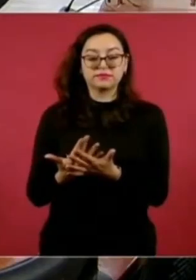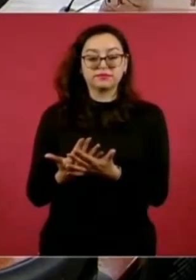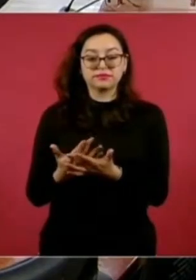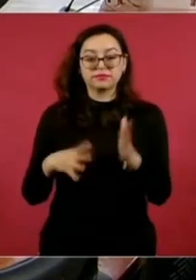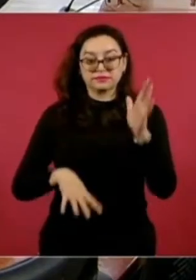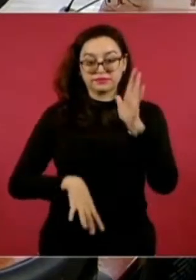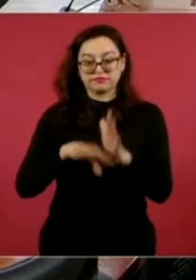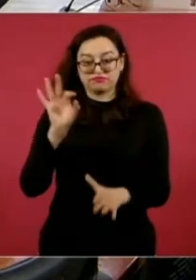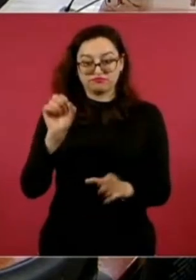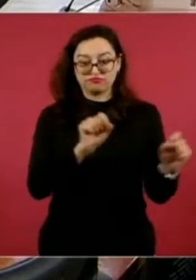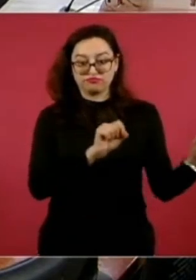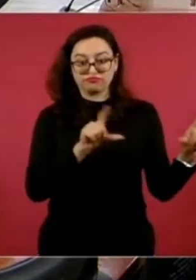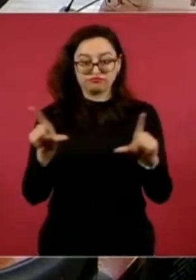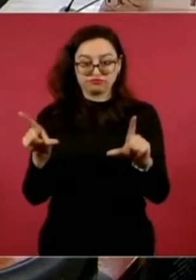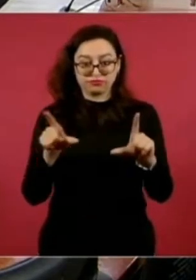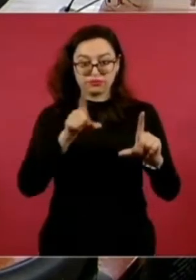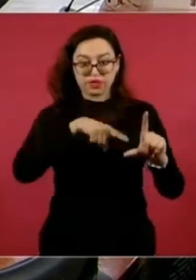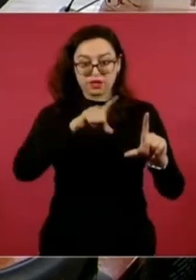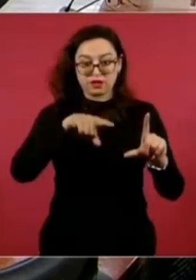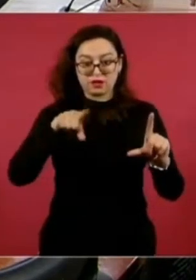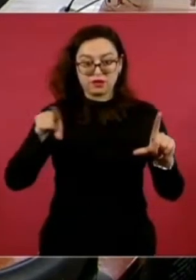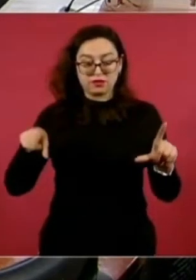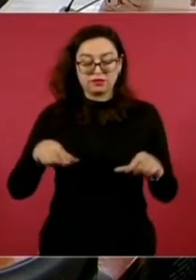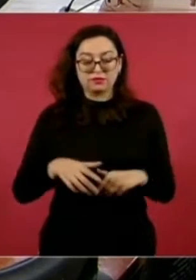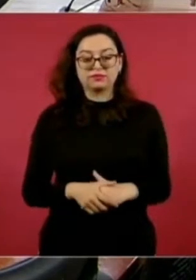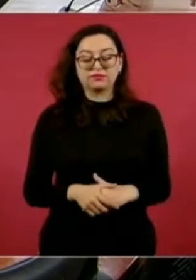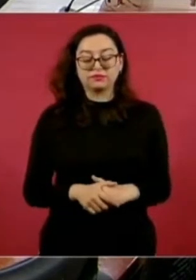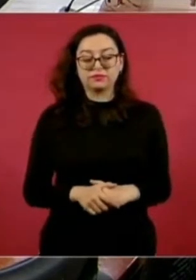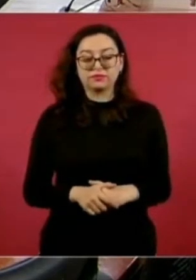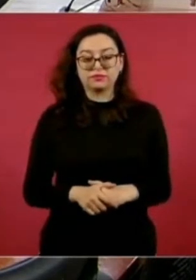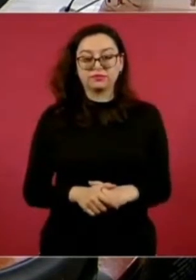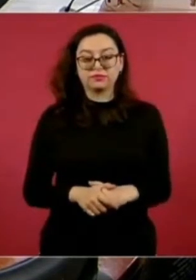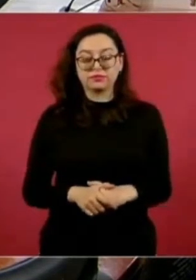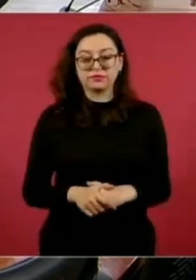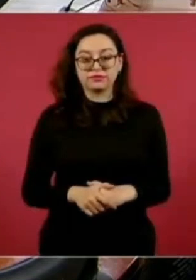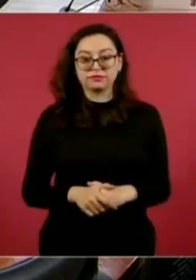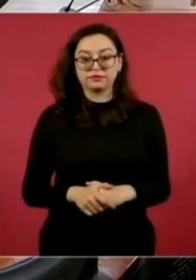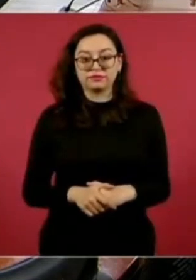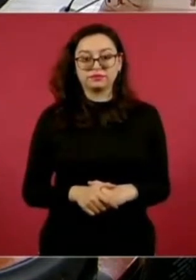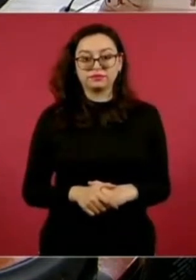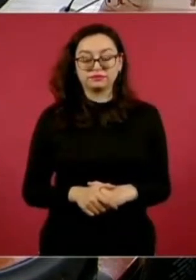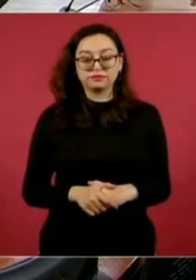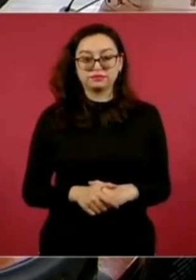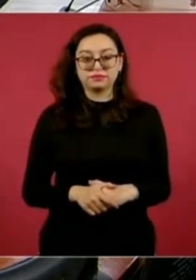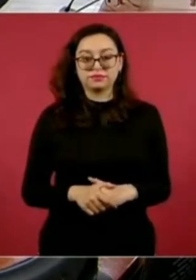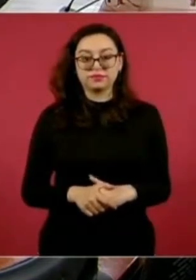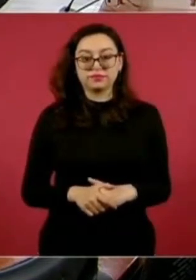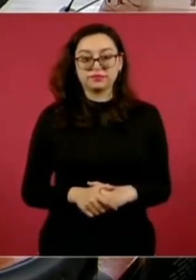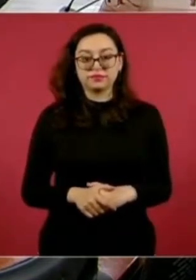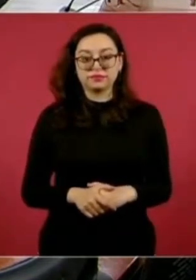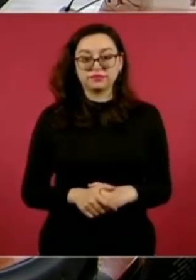¿Ya encontraron la encuesta? No, ya, vamos. No.